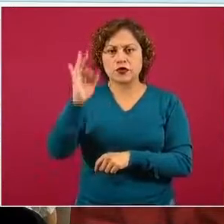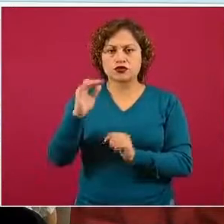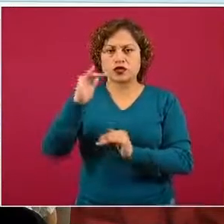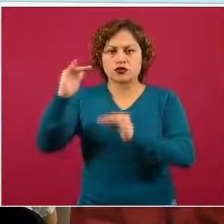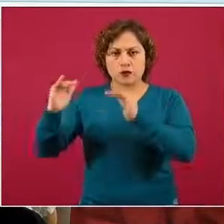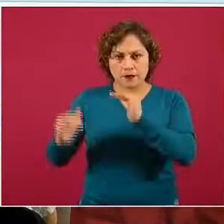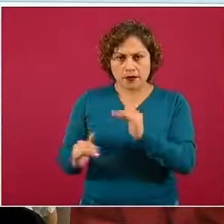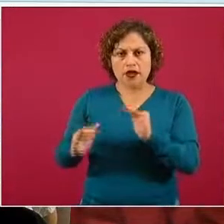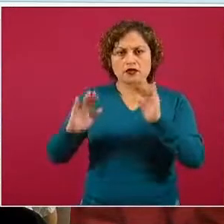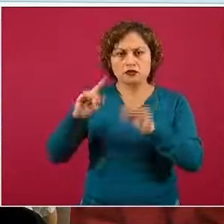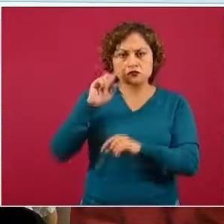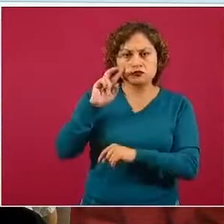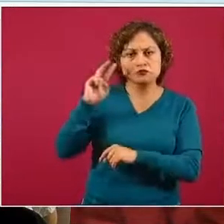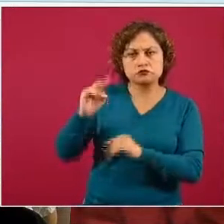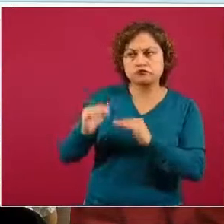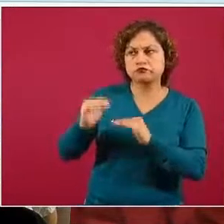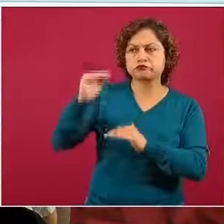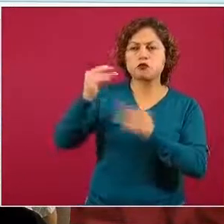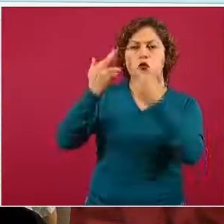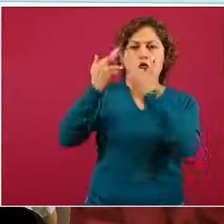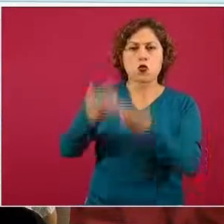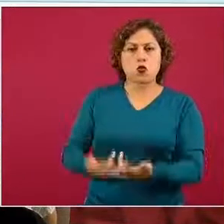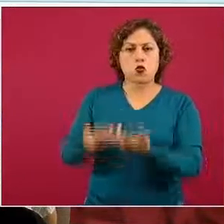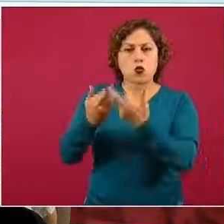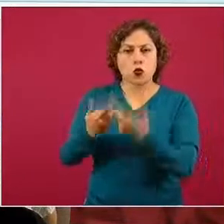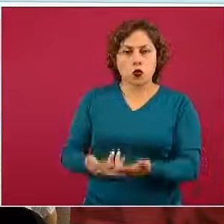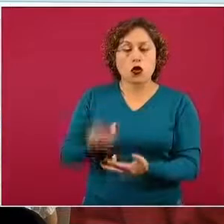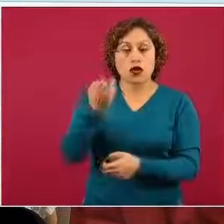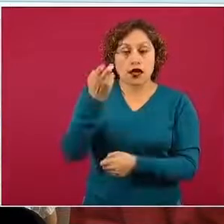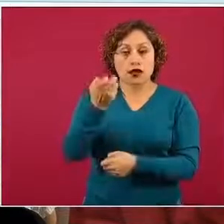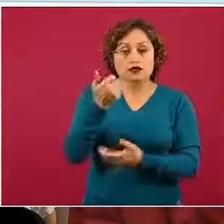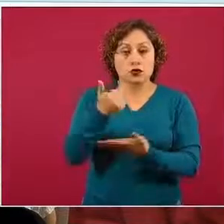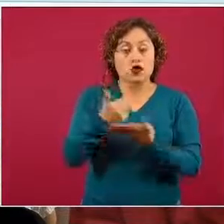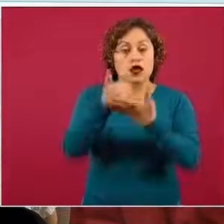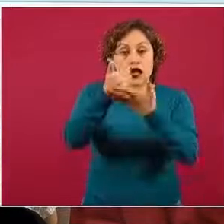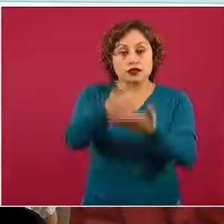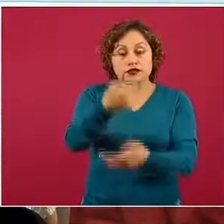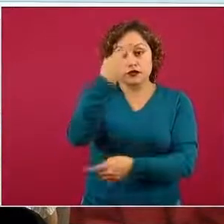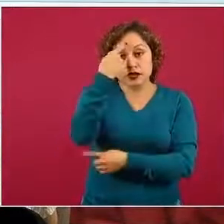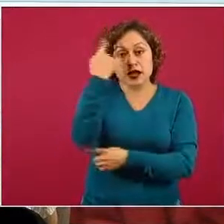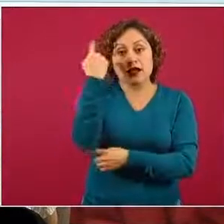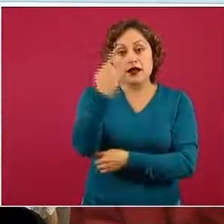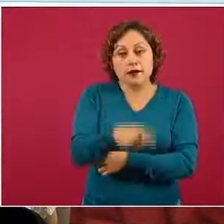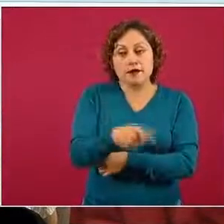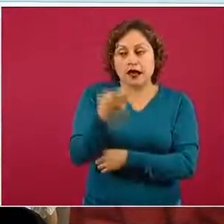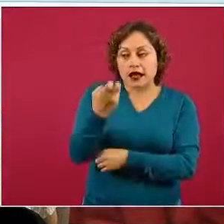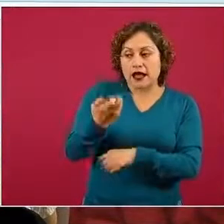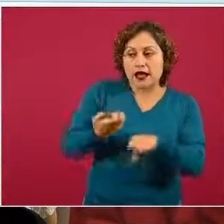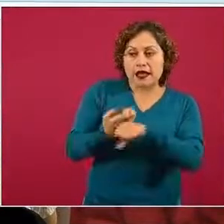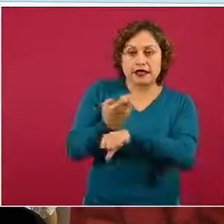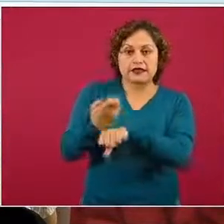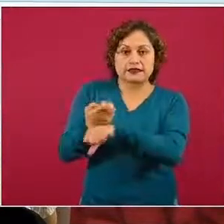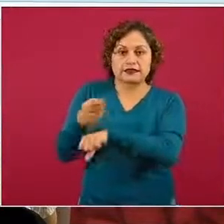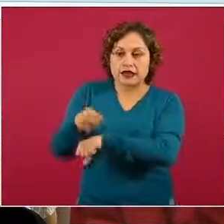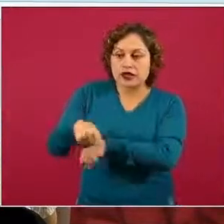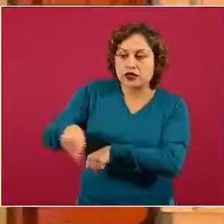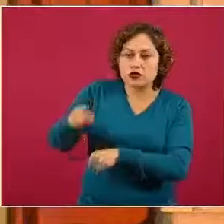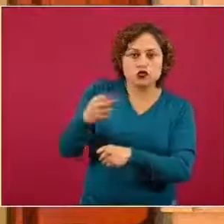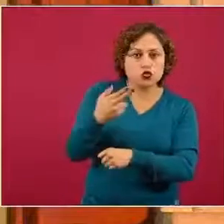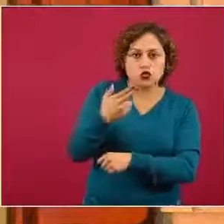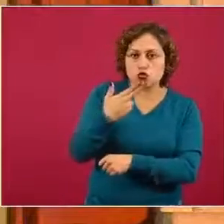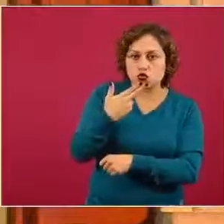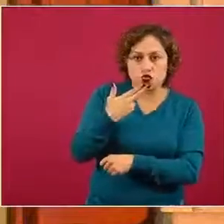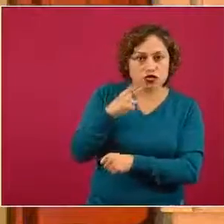una disponibilidad importante, y esto también ha permitido que muchas de estas entidades contribuyan con recursos,